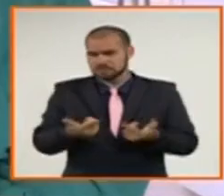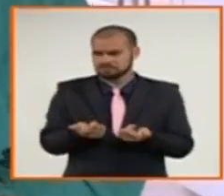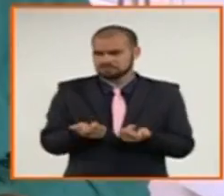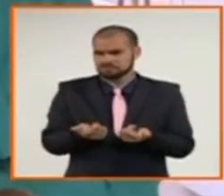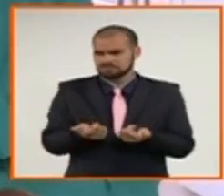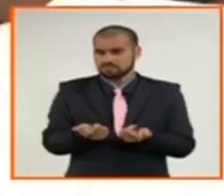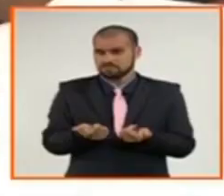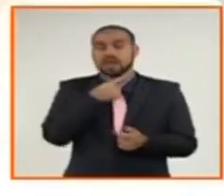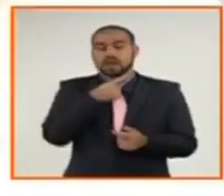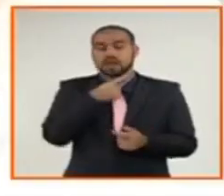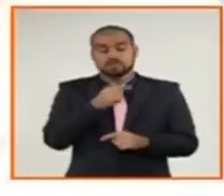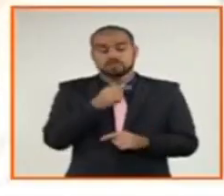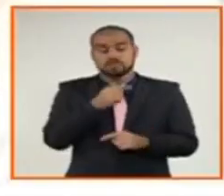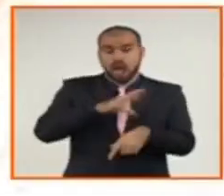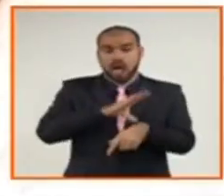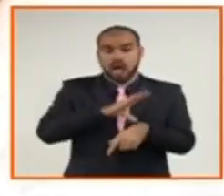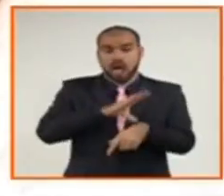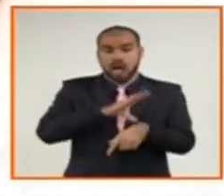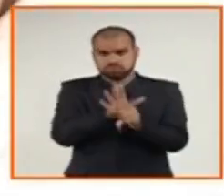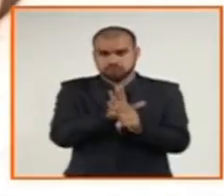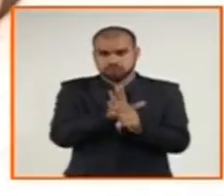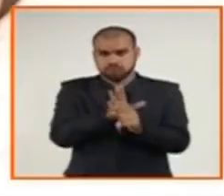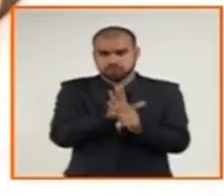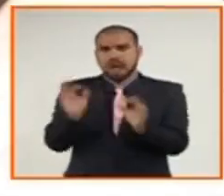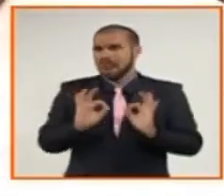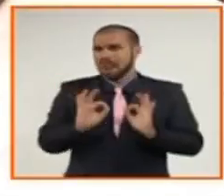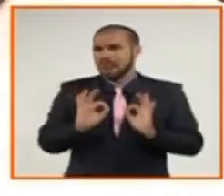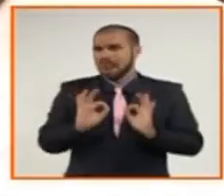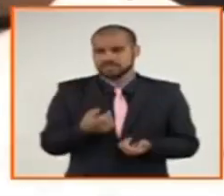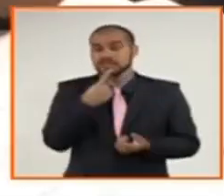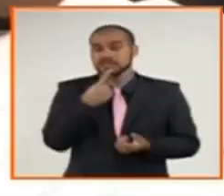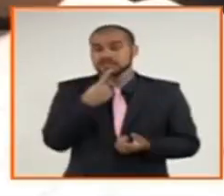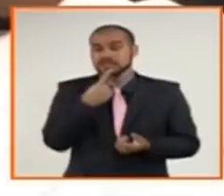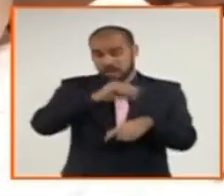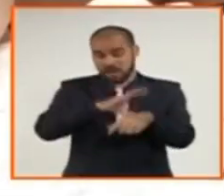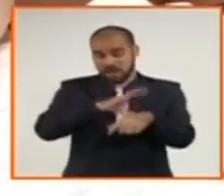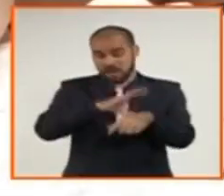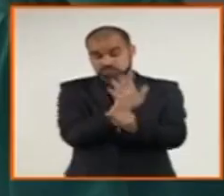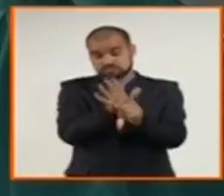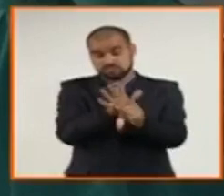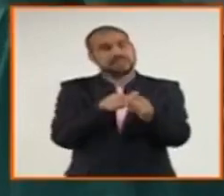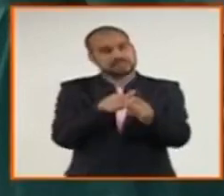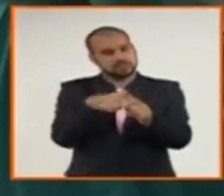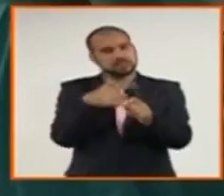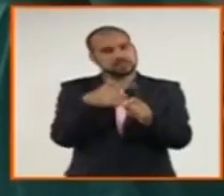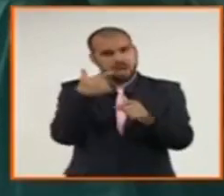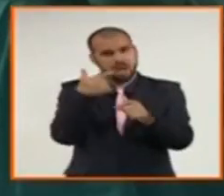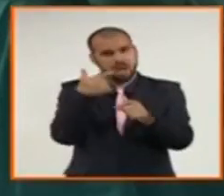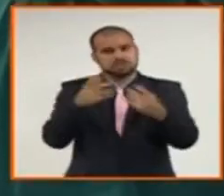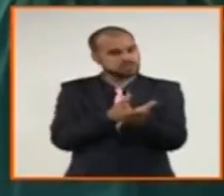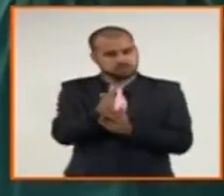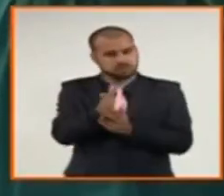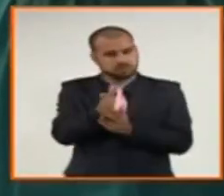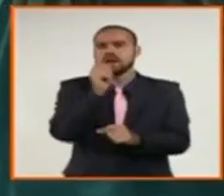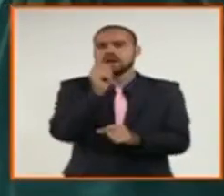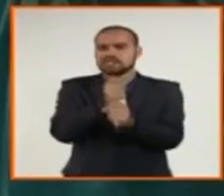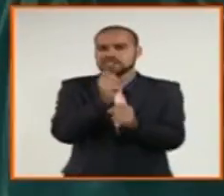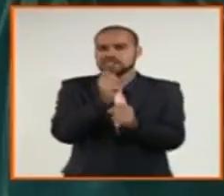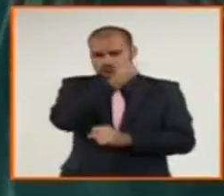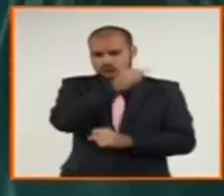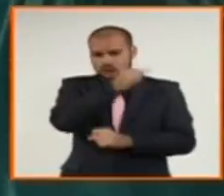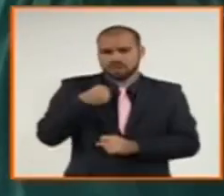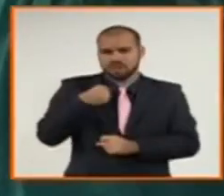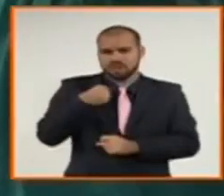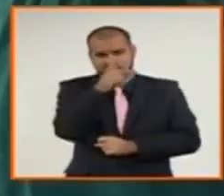positivo a la COVID. La COVID-19 sigue siendo un tema de cabecera para los pediatras cubanos. Marisol